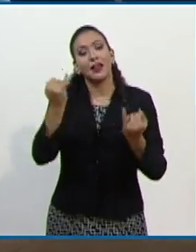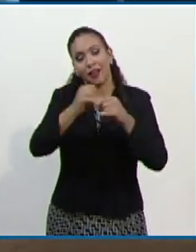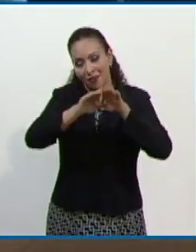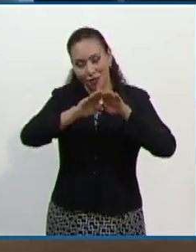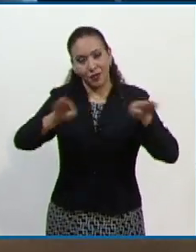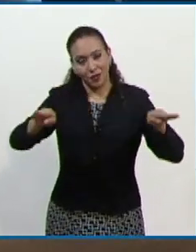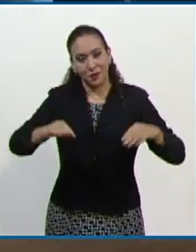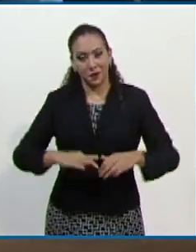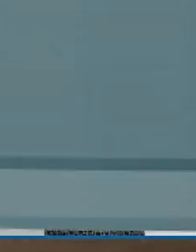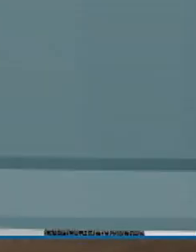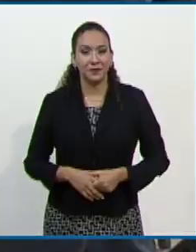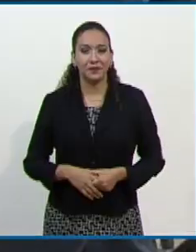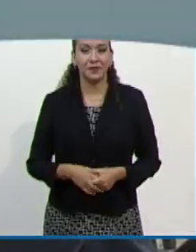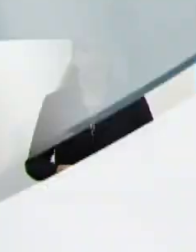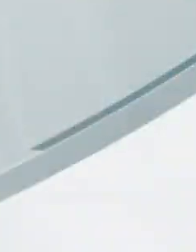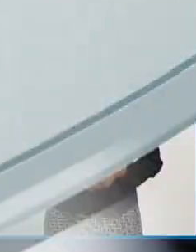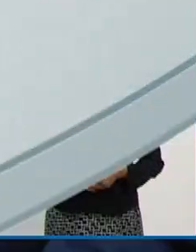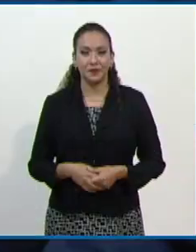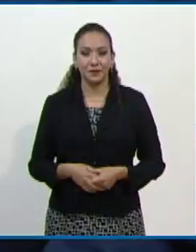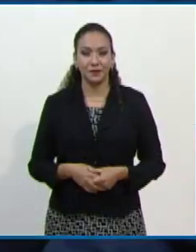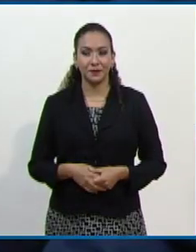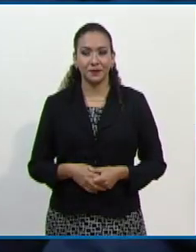sustancial.